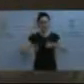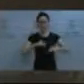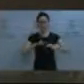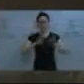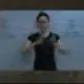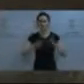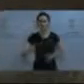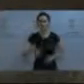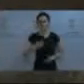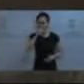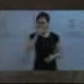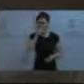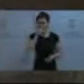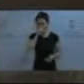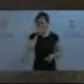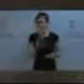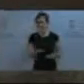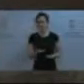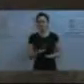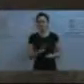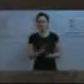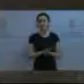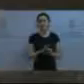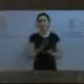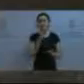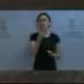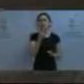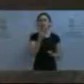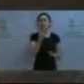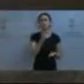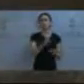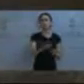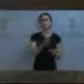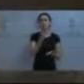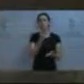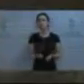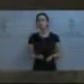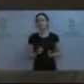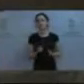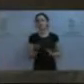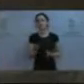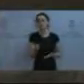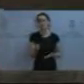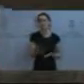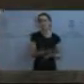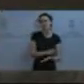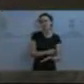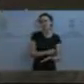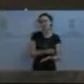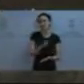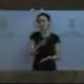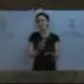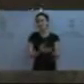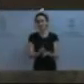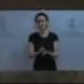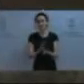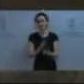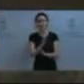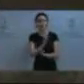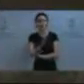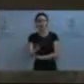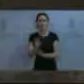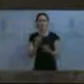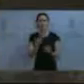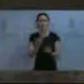último año de un servicio cada 2 días, 15 servicios al mes. Por tanto, con los datos en la